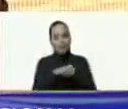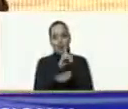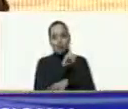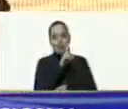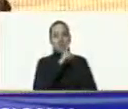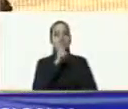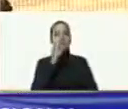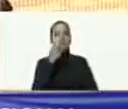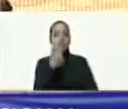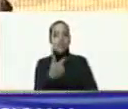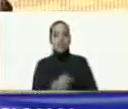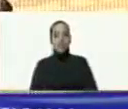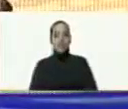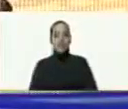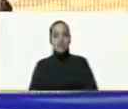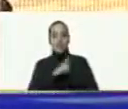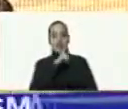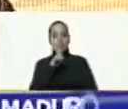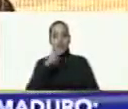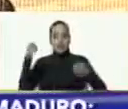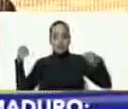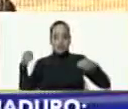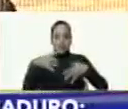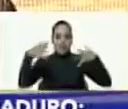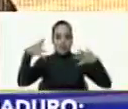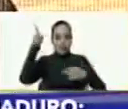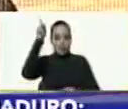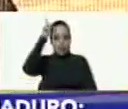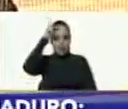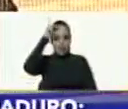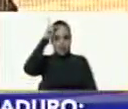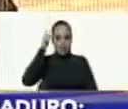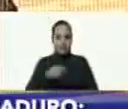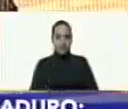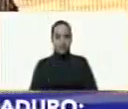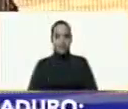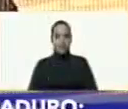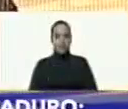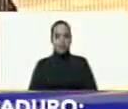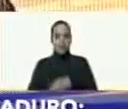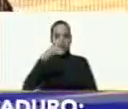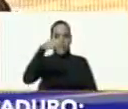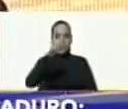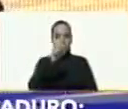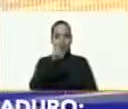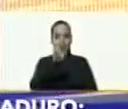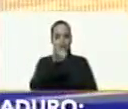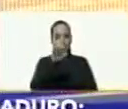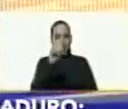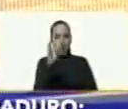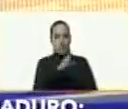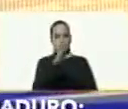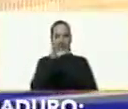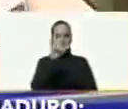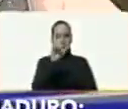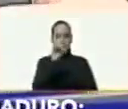un libro, El hechicero de la tribu. Mario Vargas Llosa y el liberalismo en América